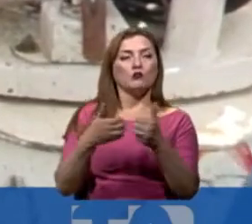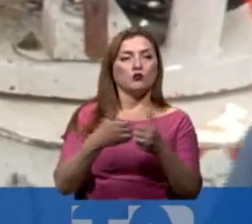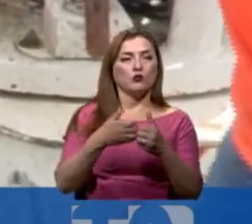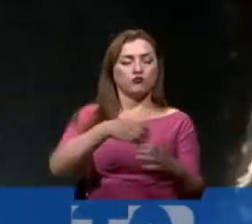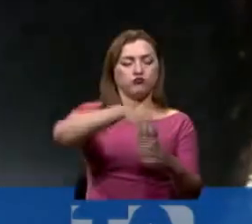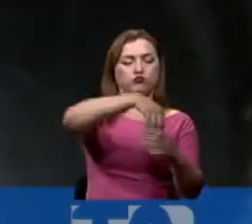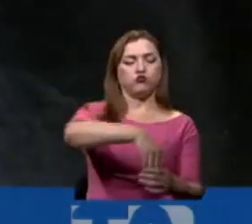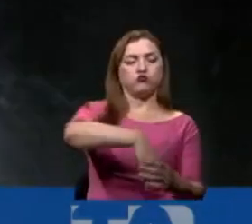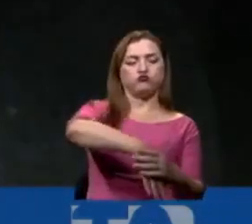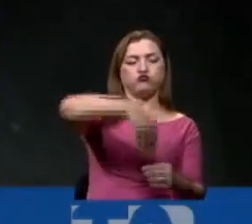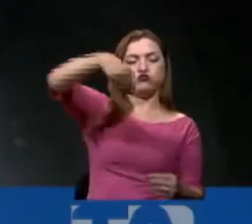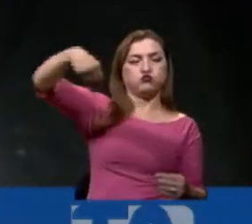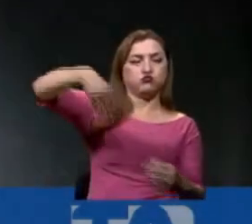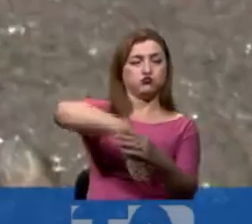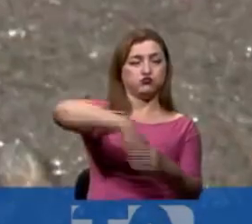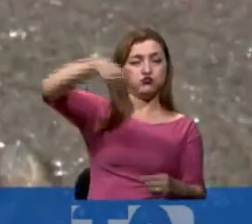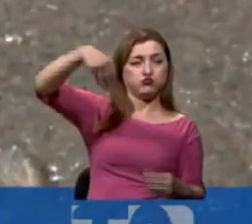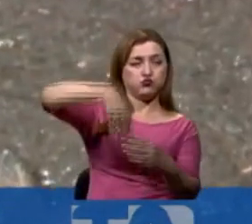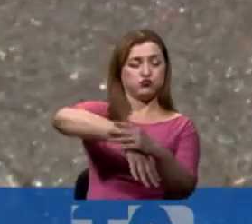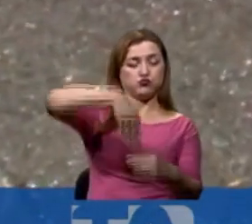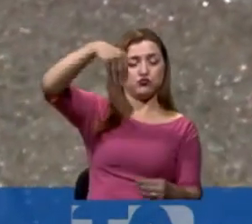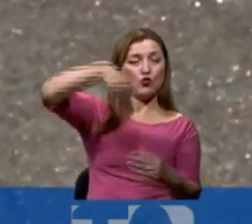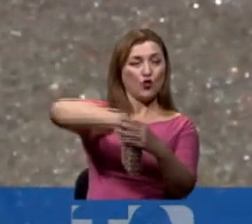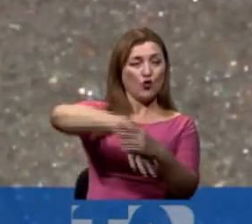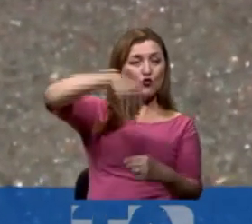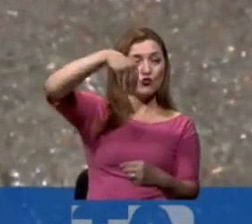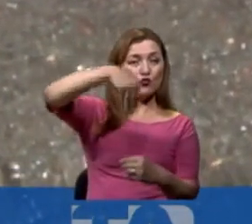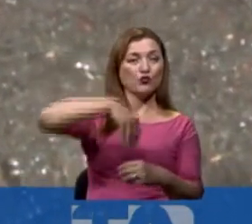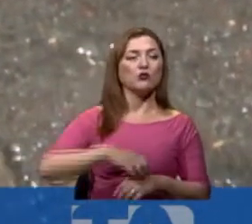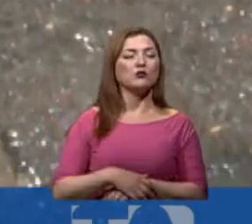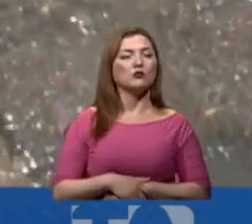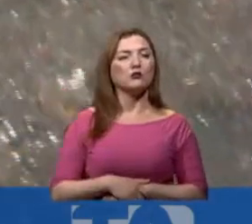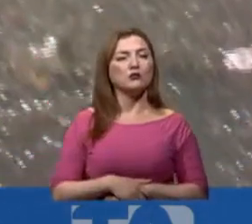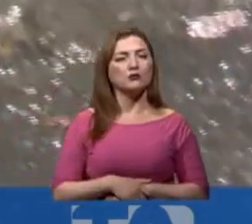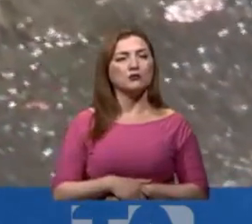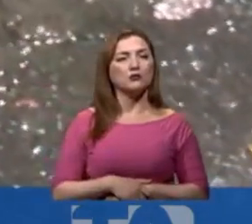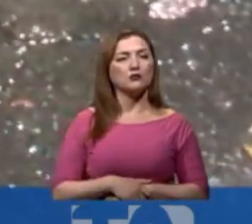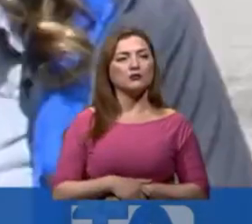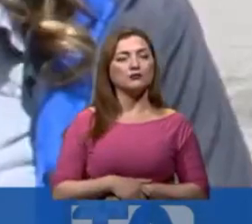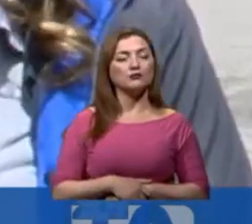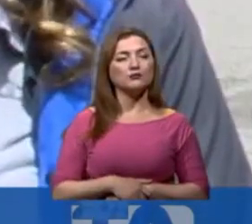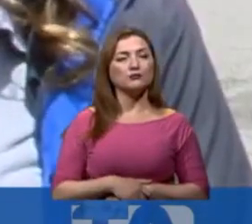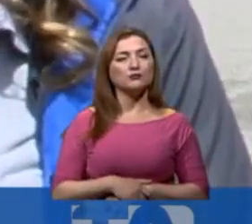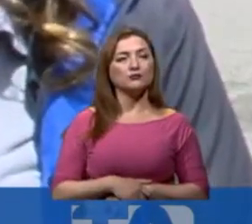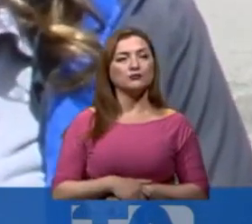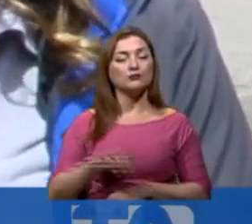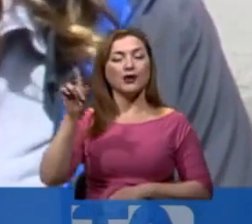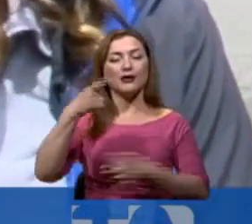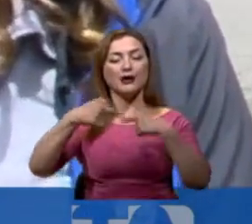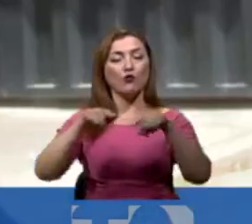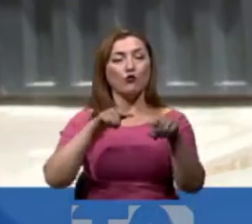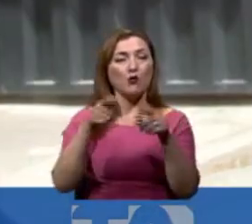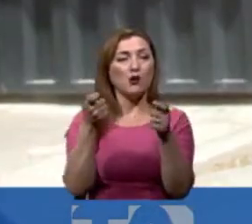succiona escombros y con la presión del agua saca los restos que están dentro del sistema. Diana Galárraga, jefa